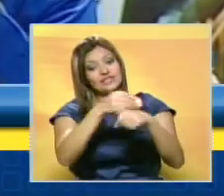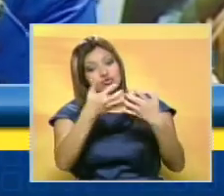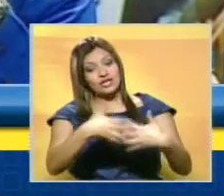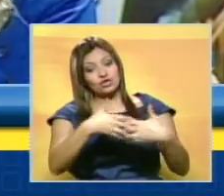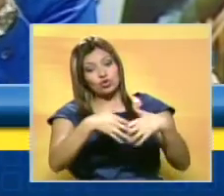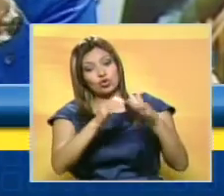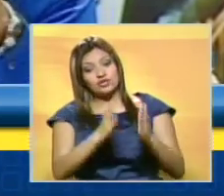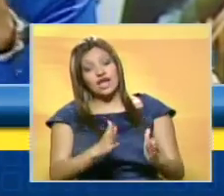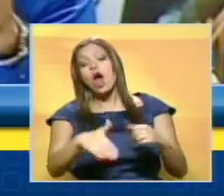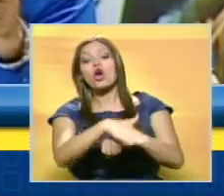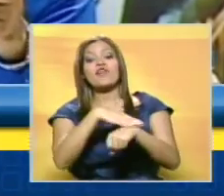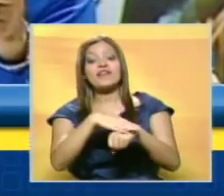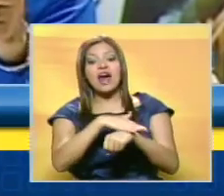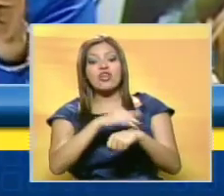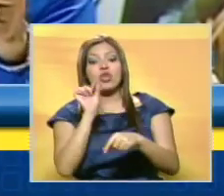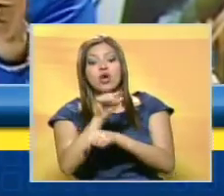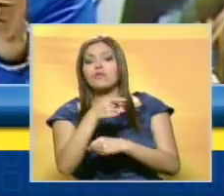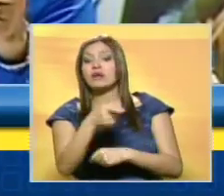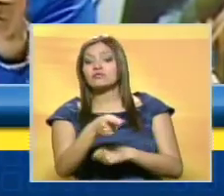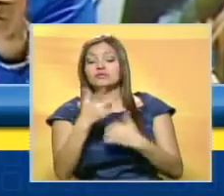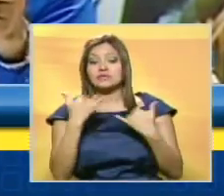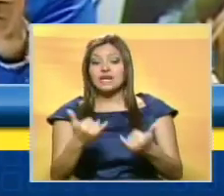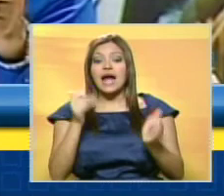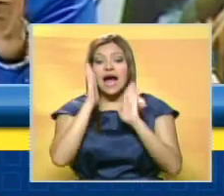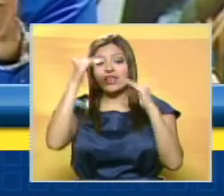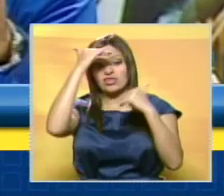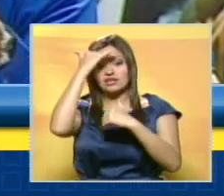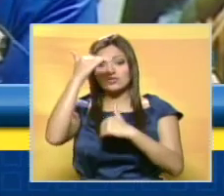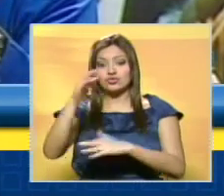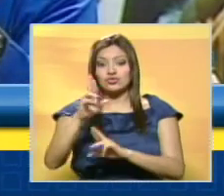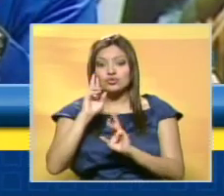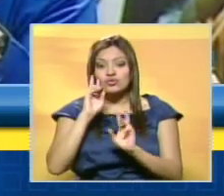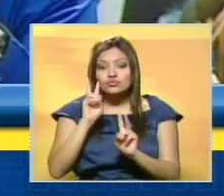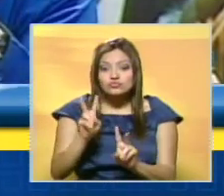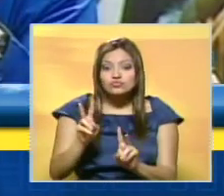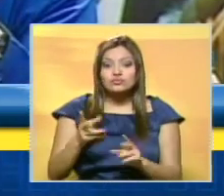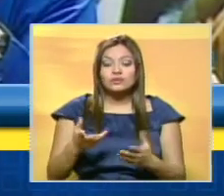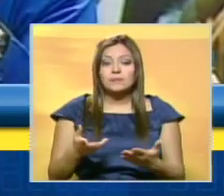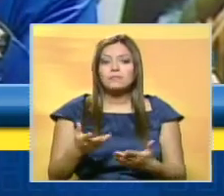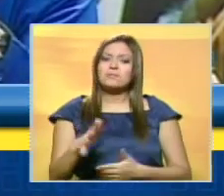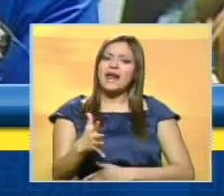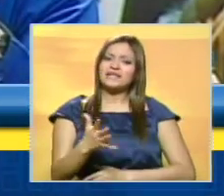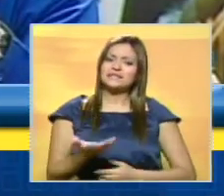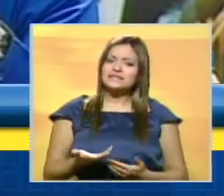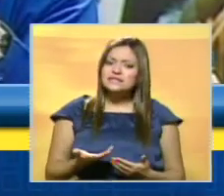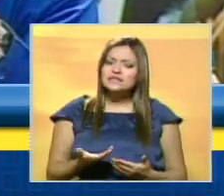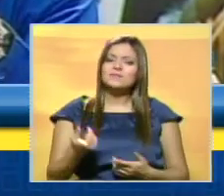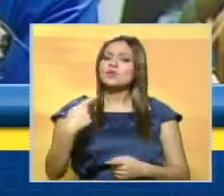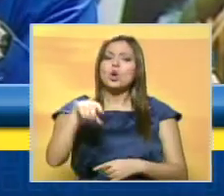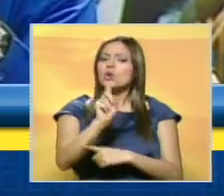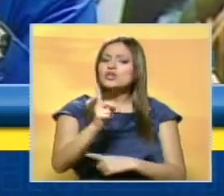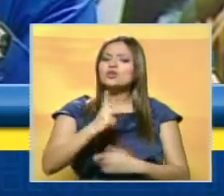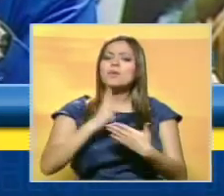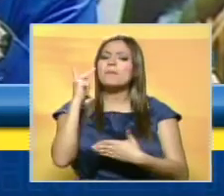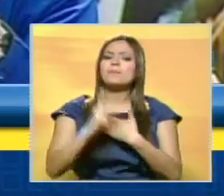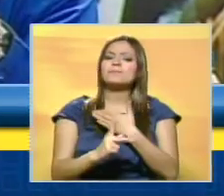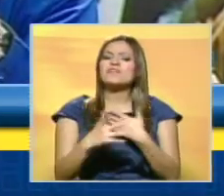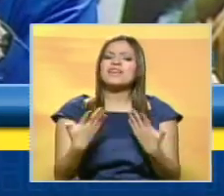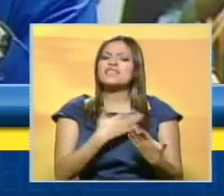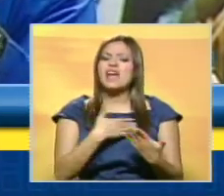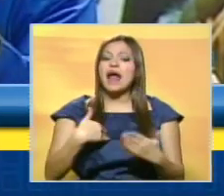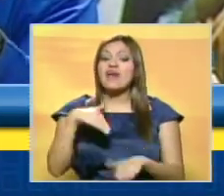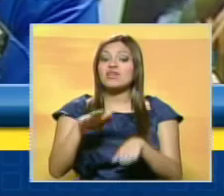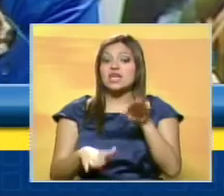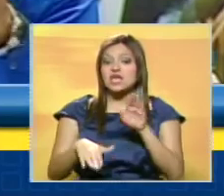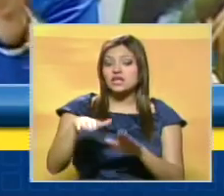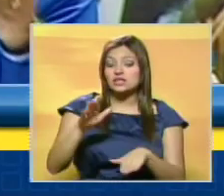el gobernador Luis Acuña que atiendan inmediatamente, porque pareciera que su único plan, a